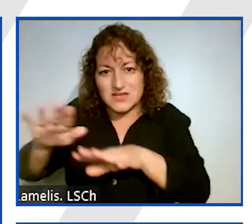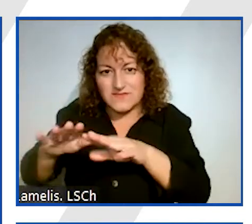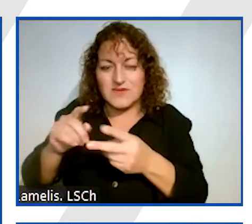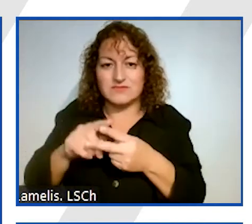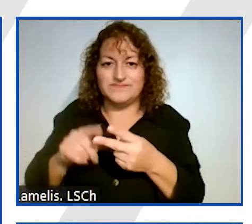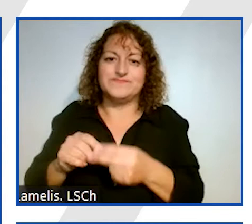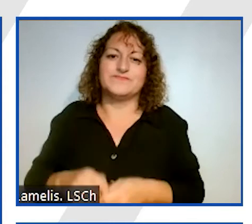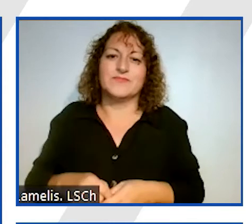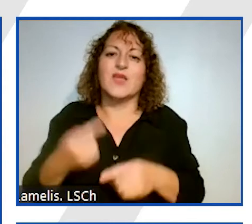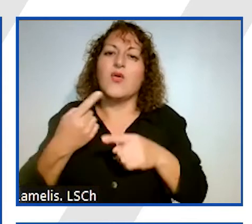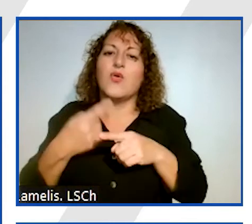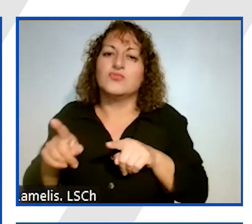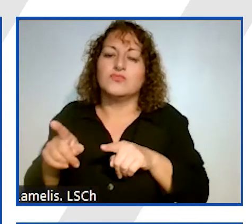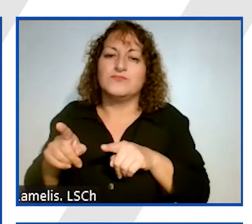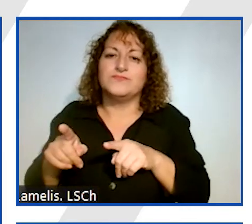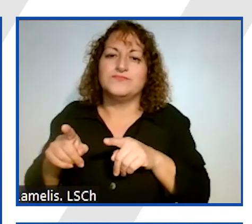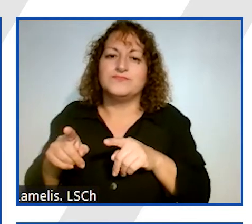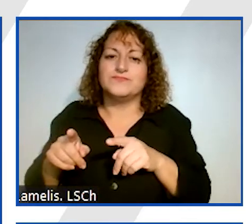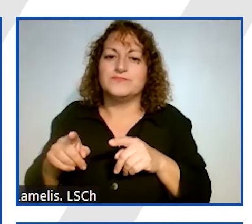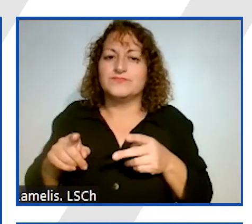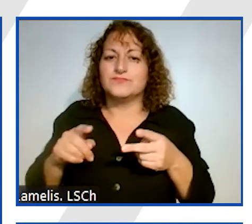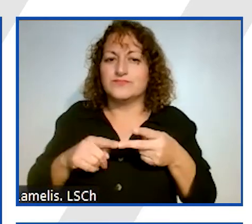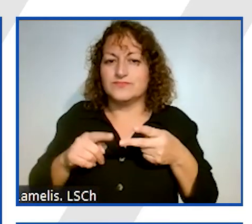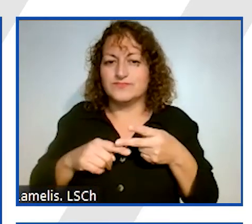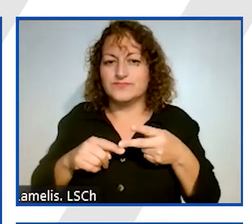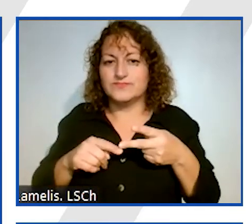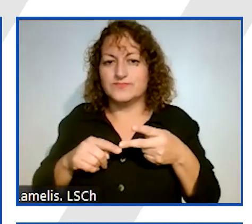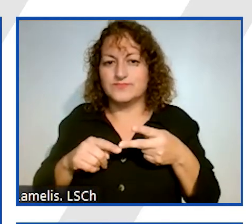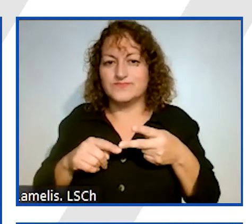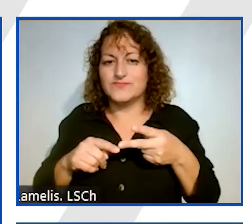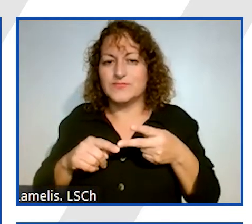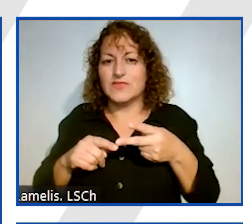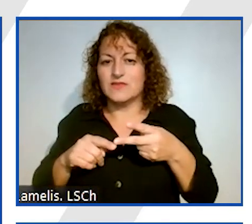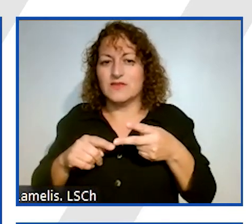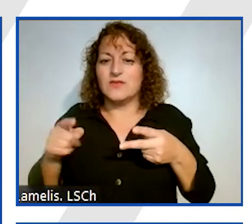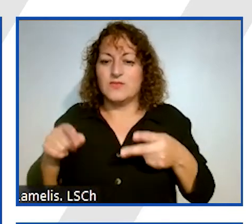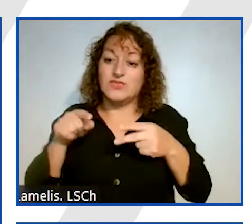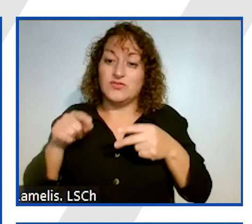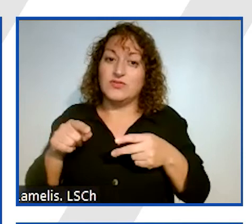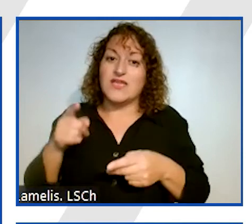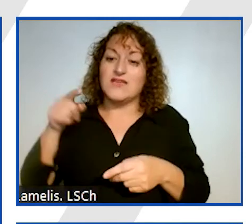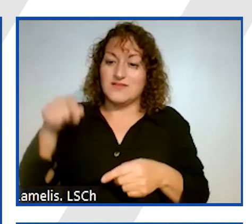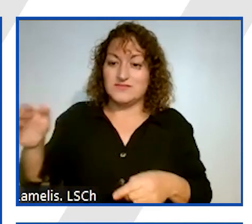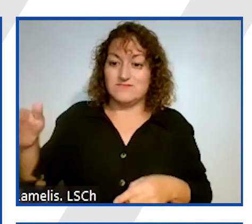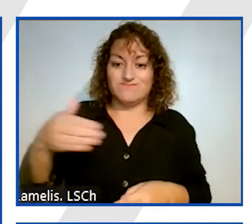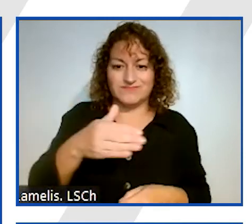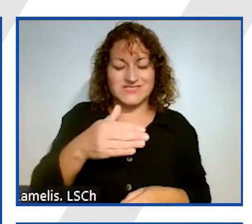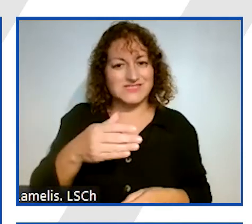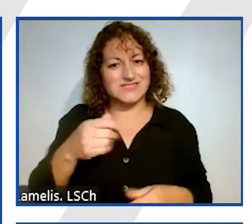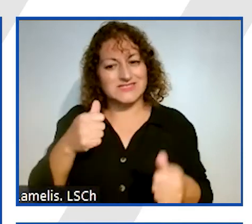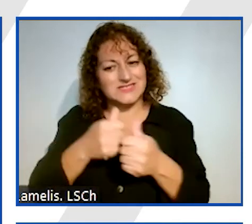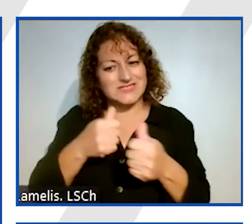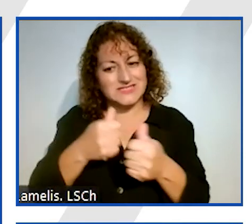el ELEGIS, que es la categoría última, que es donde no queda ni un ejemplar viable de esa especie. Y esto